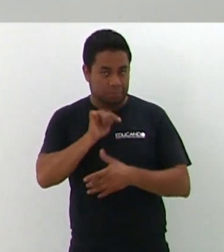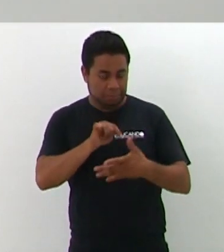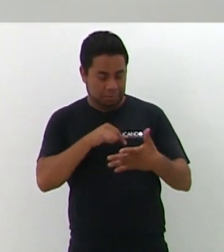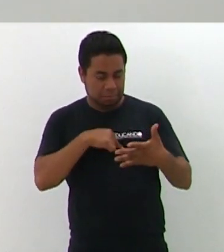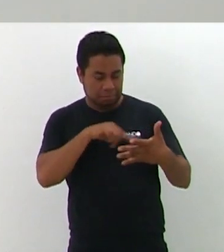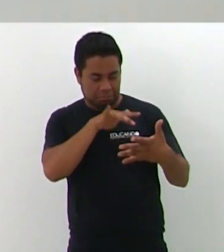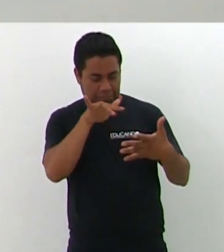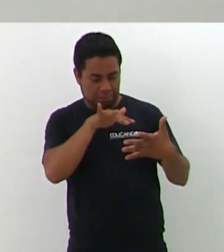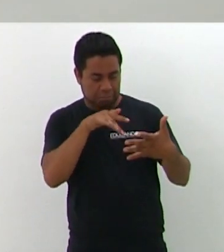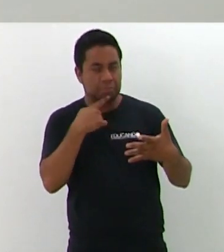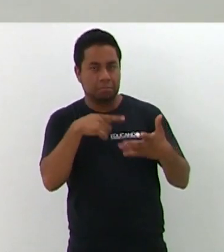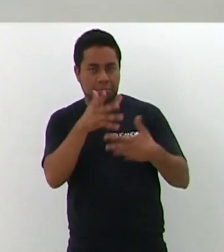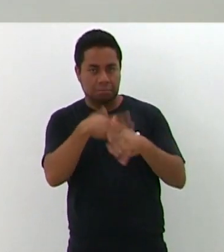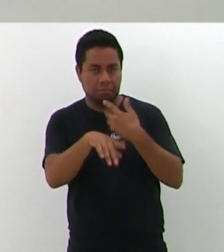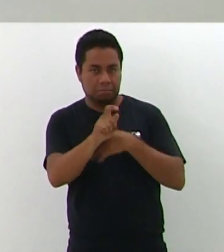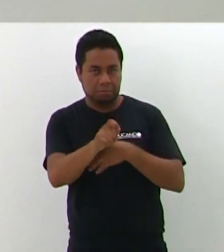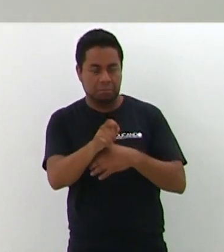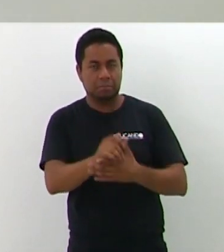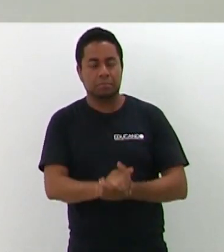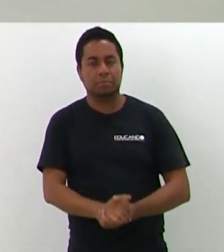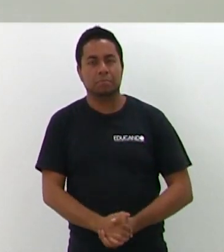Nuestro texto dice: